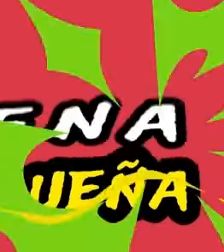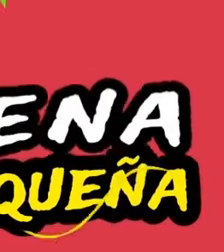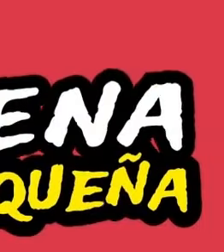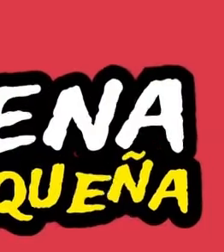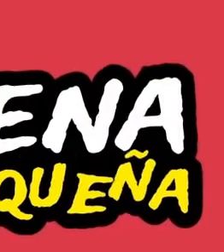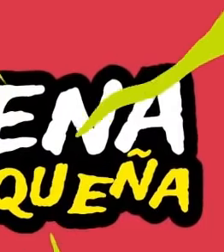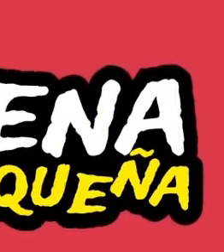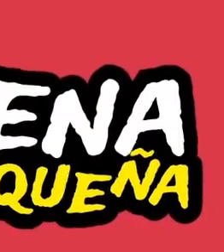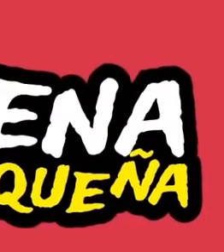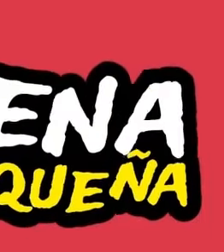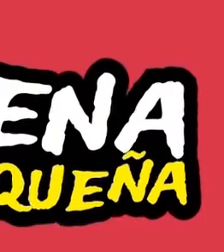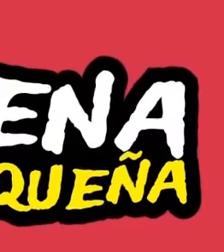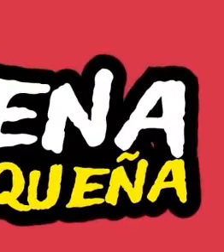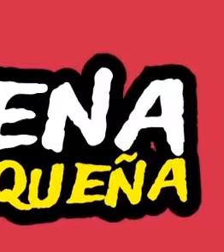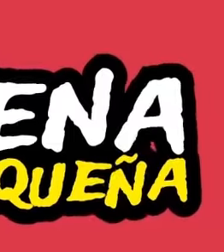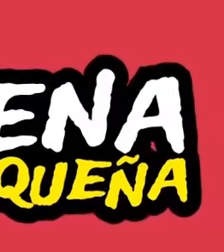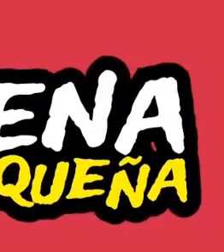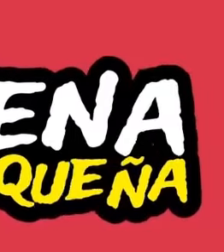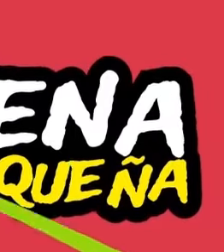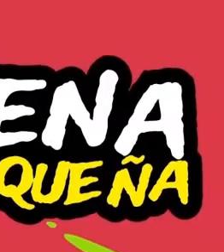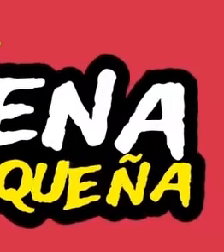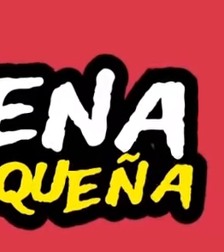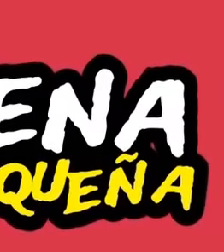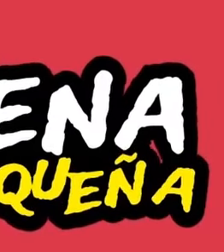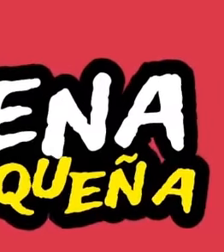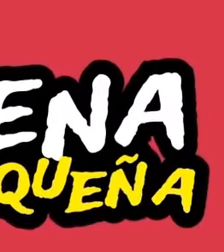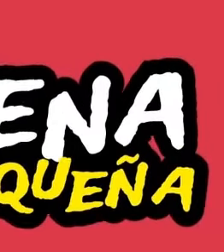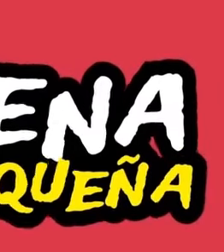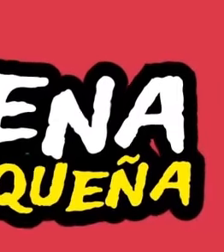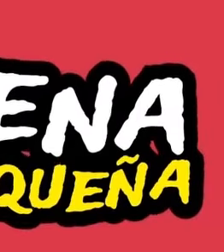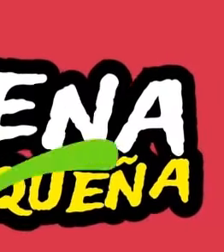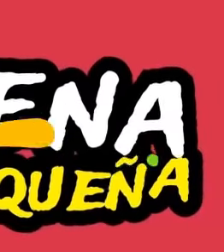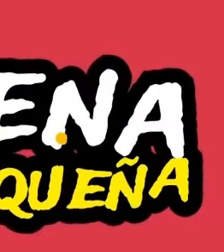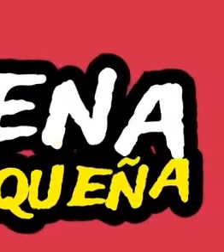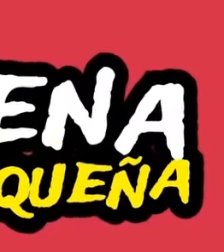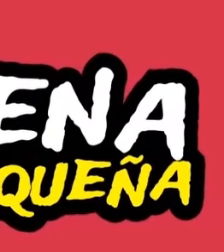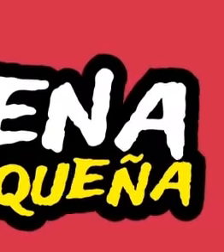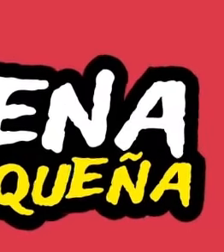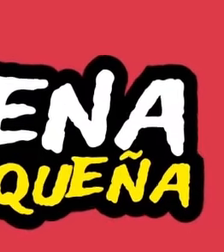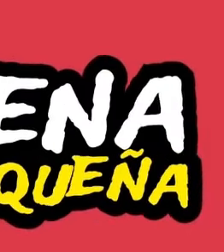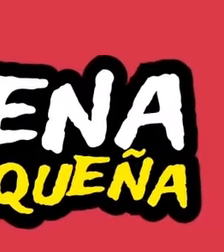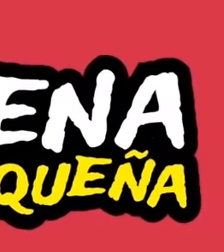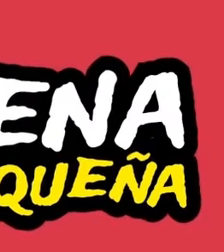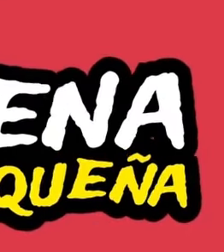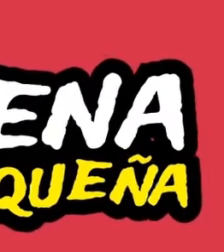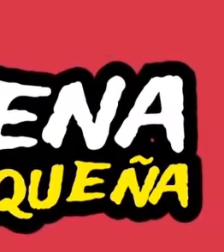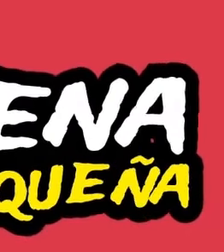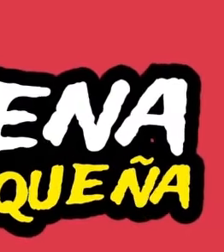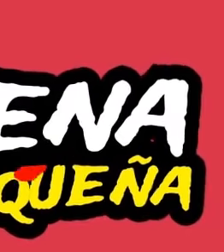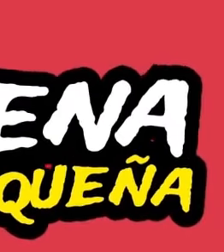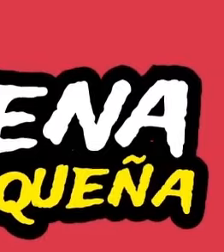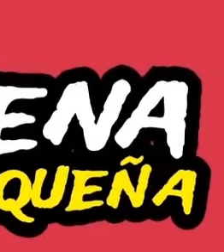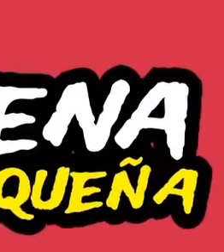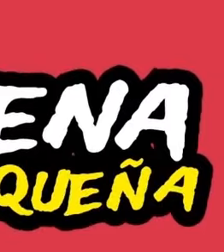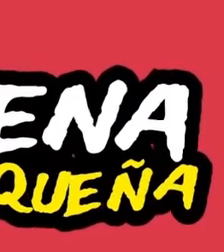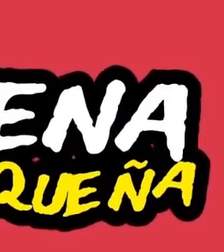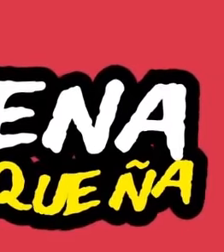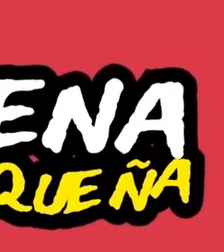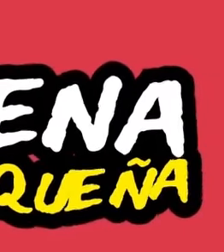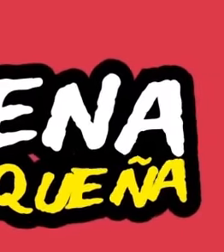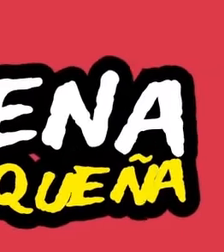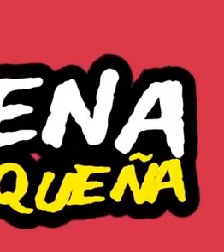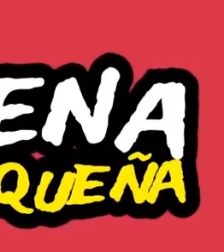usted no se preocupe, que para eso me tiene a mí. Ay. Yo soy Lena y soy una barranqueña de pura cepa. ¿Y sabes qué? Yo me lancé todas por el río y les tengo